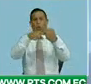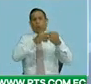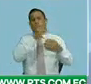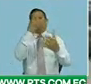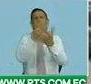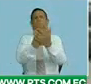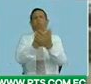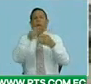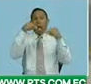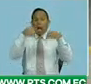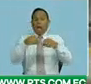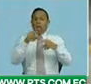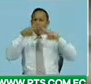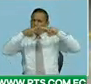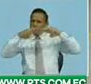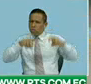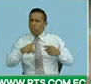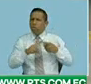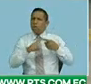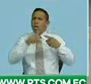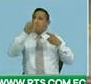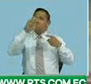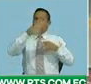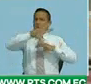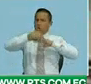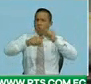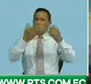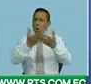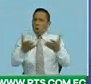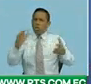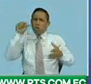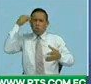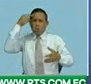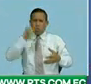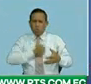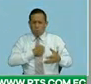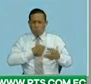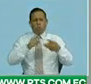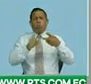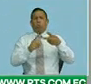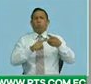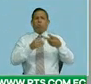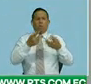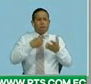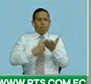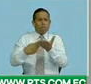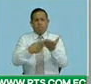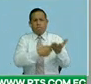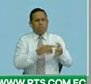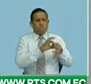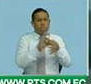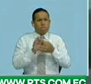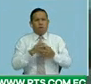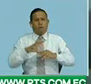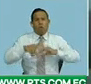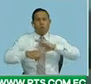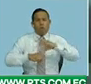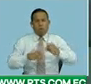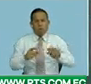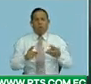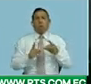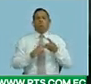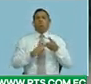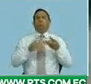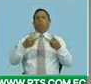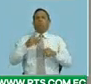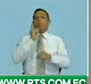patrimoniales, asociación ilícita y delincuencia organizada. En todos los casos tiene orden de prisión. ¿Quién estaría detrás